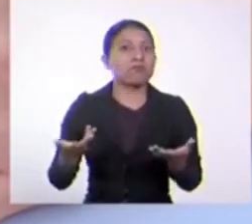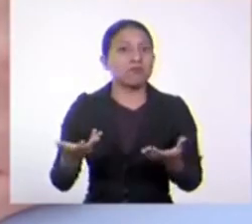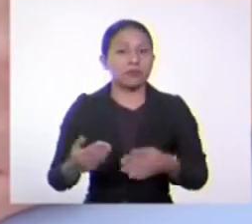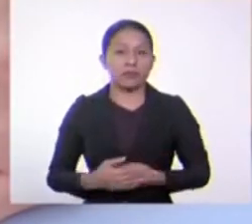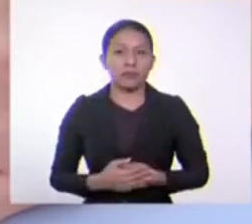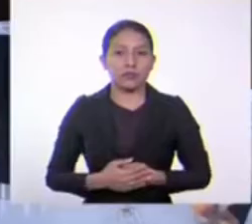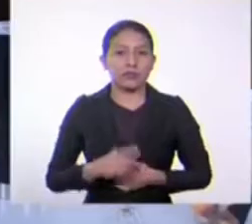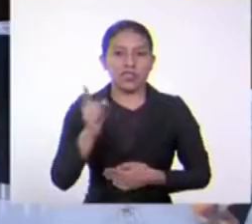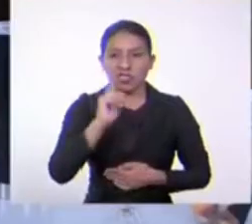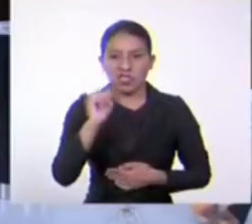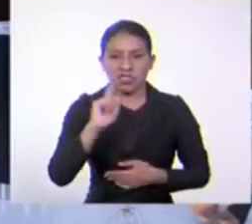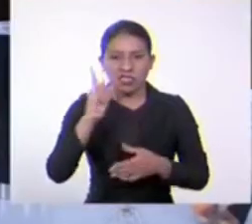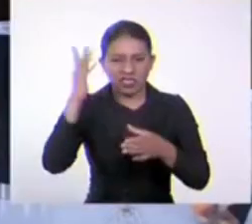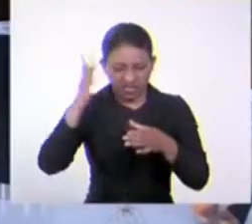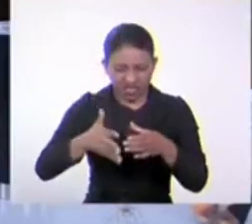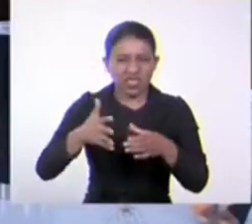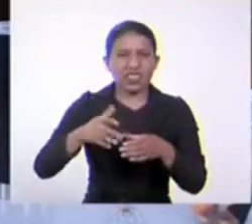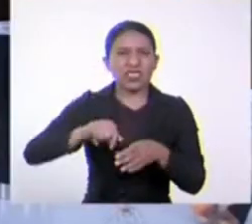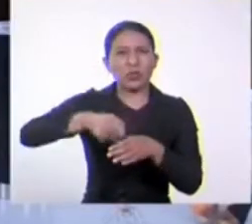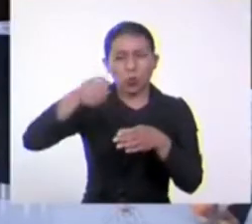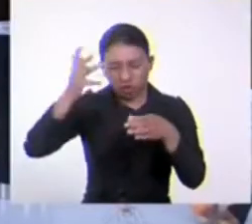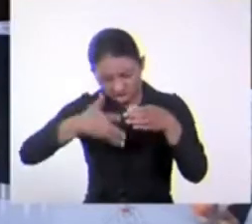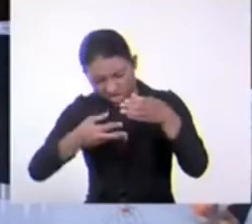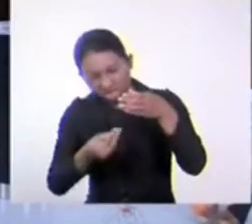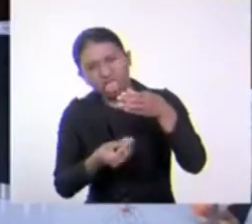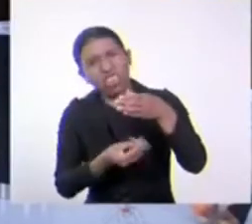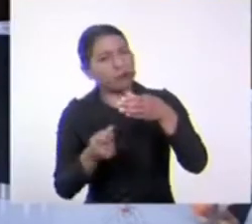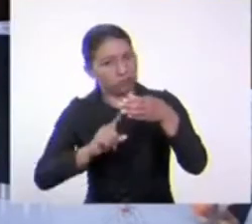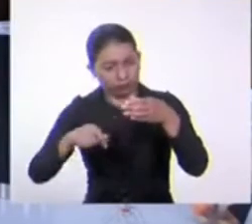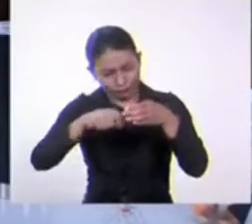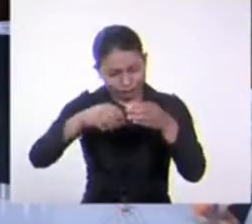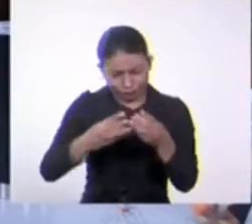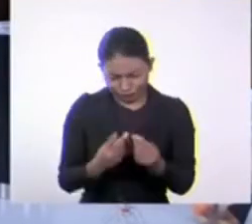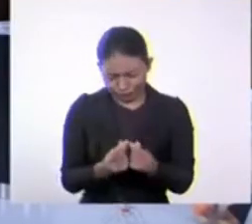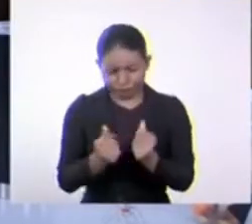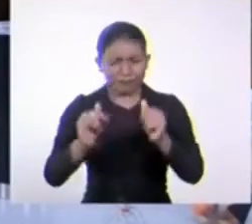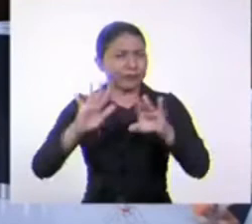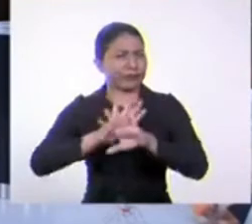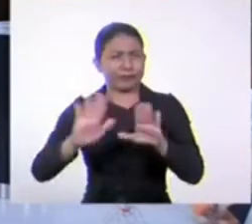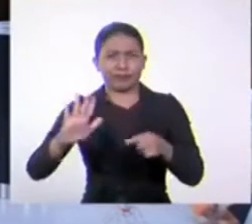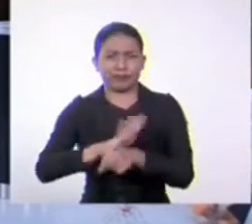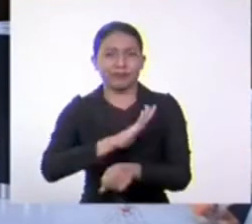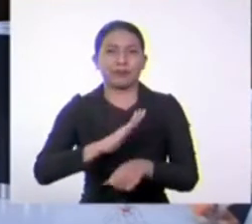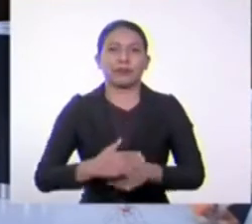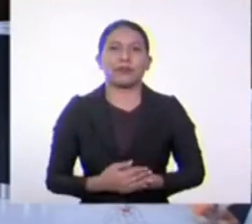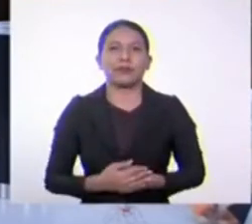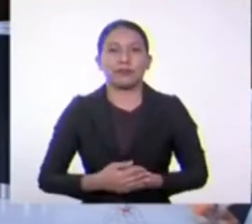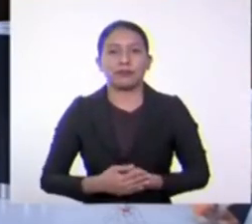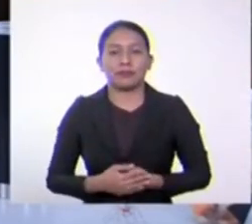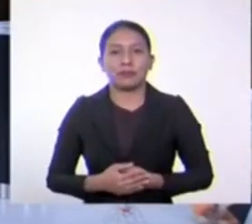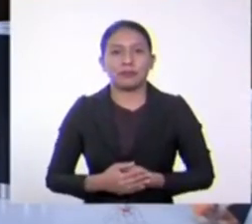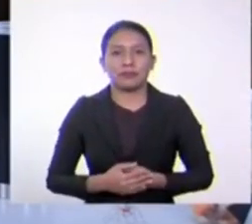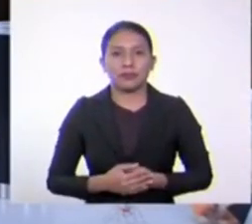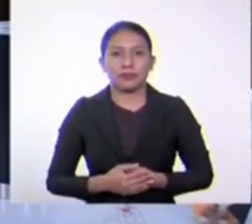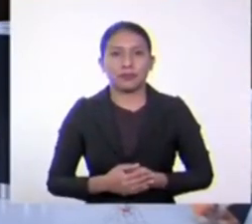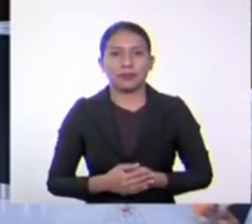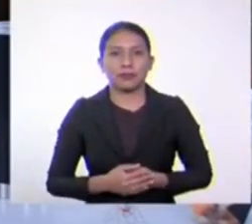no queden los residuos del yogur abajo, sino que pueda diluirse completamente haciendo una mezcla